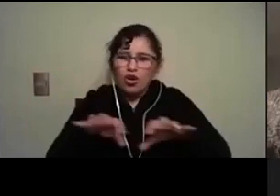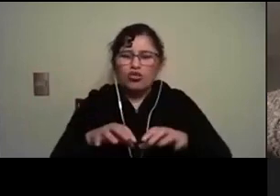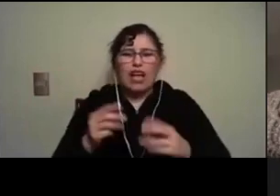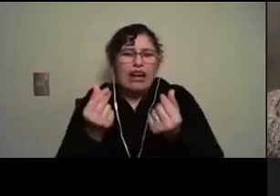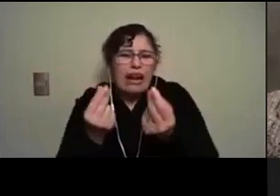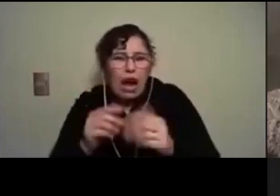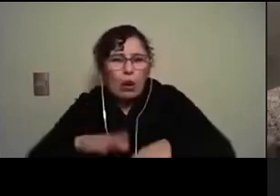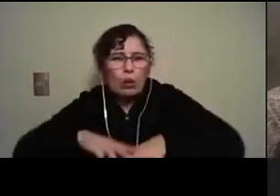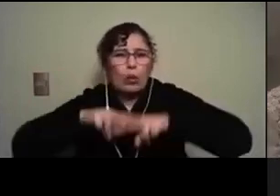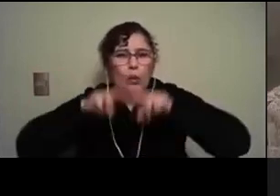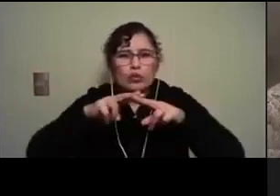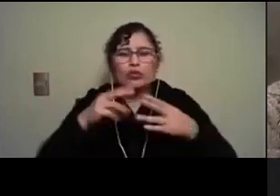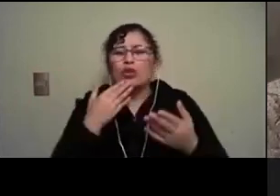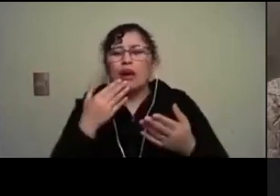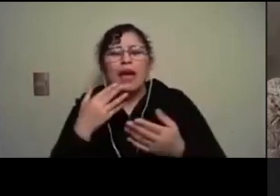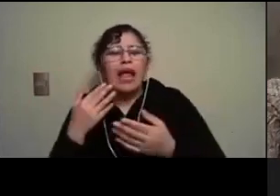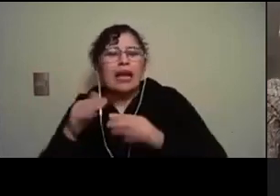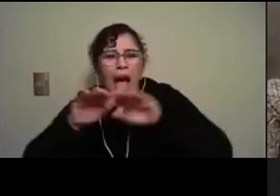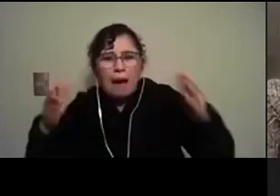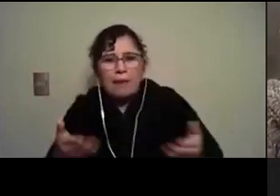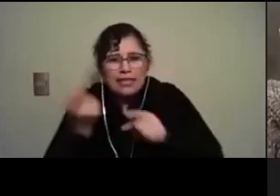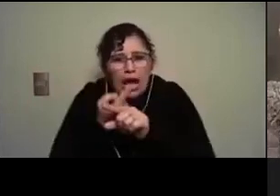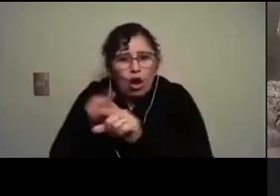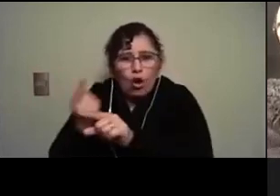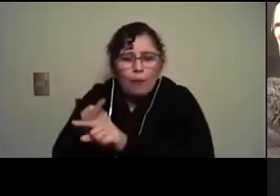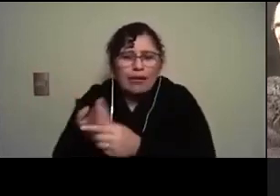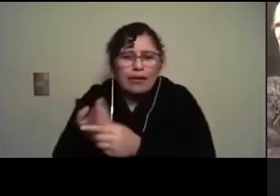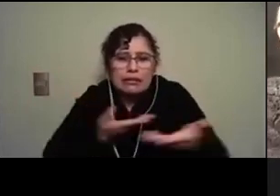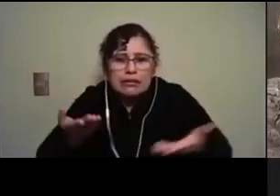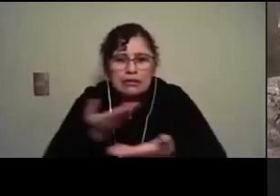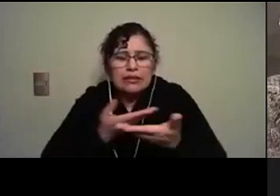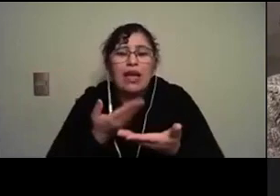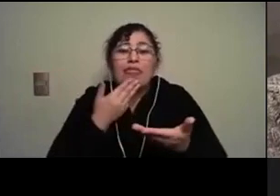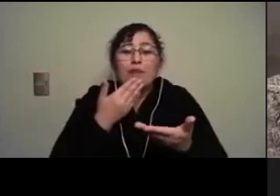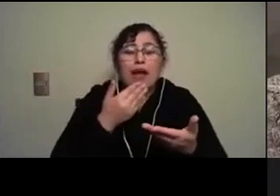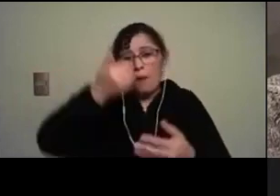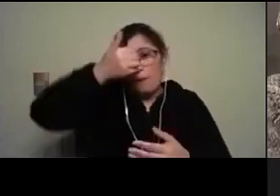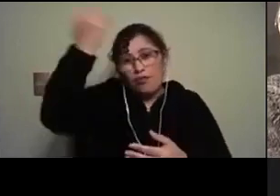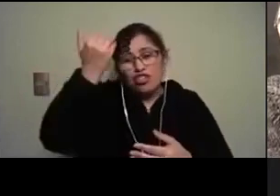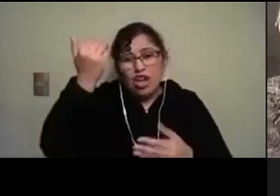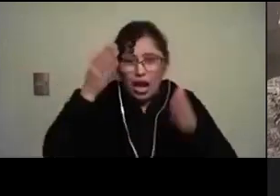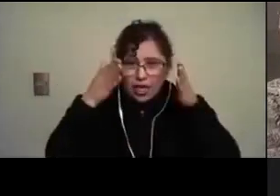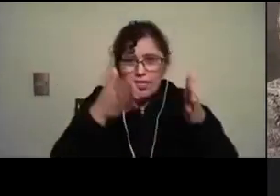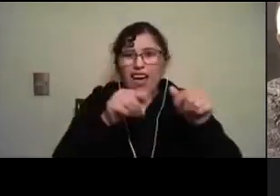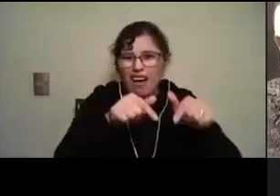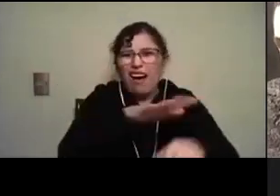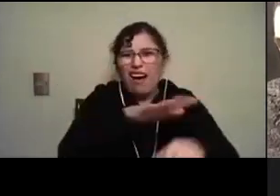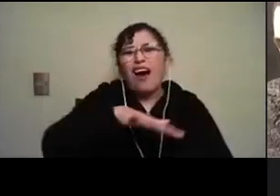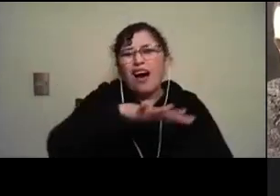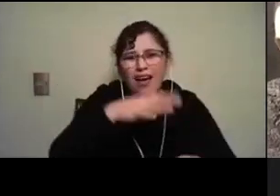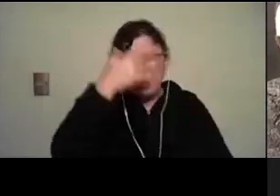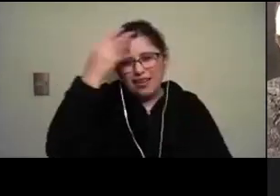mesas multisectoriales, buscar a los profesionales que se dedican al área para poder escribir información, ya entonces